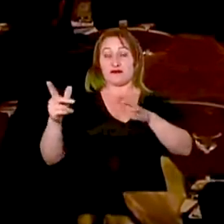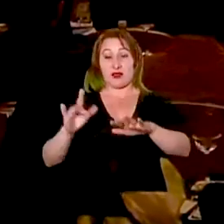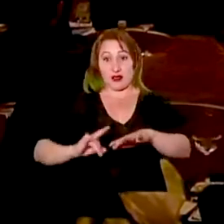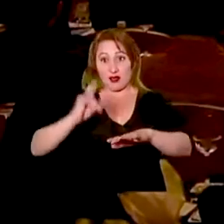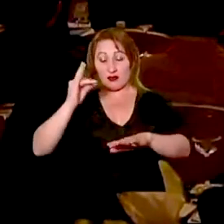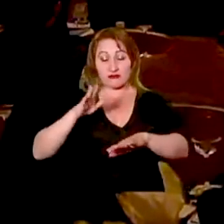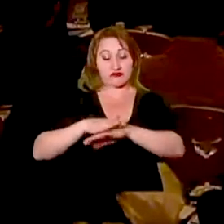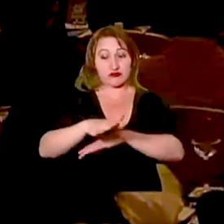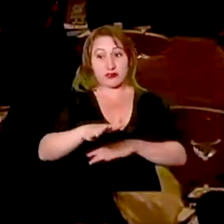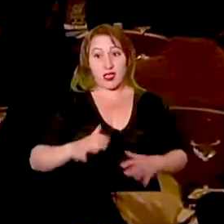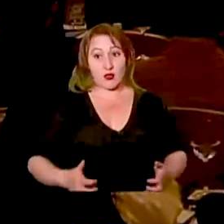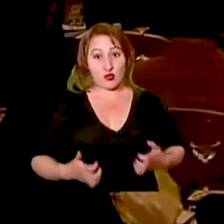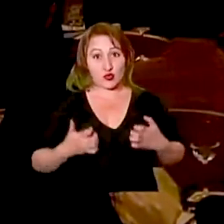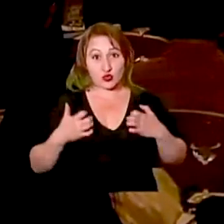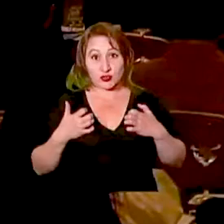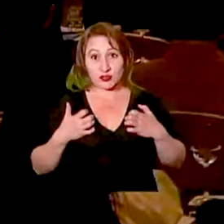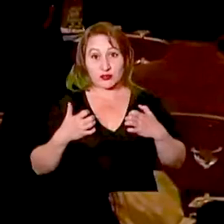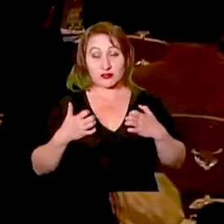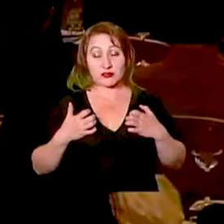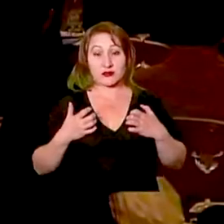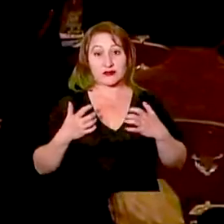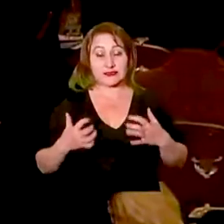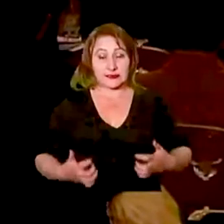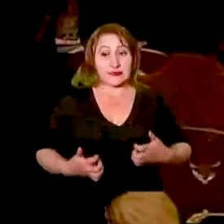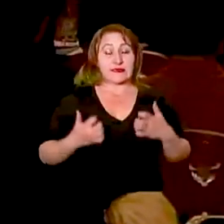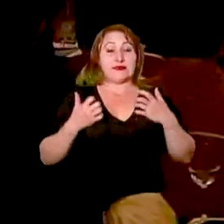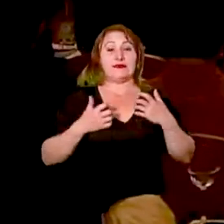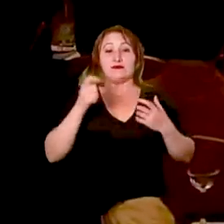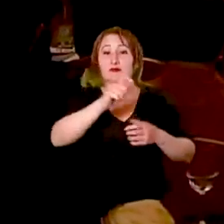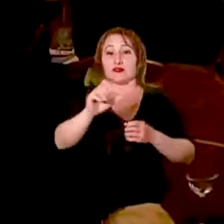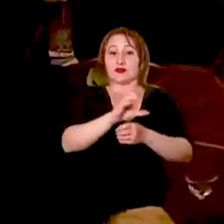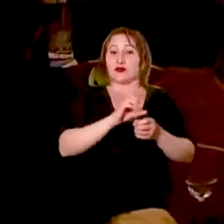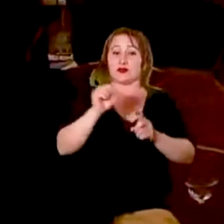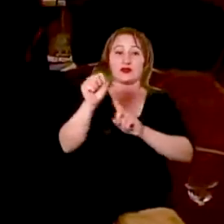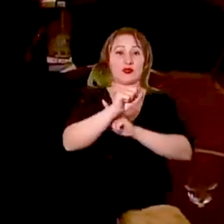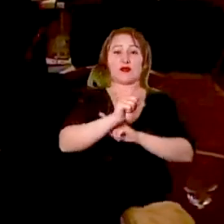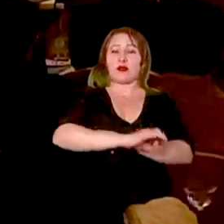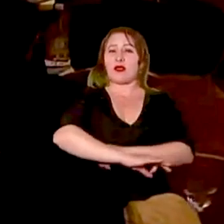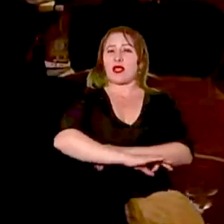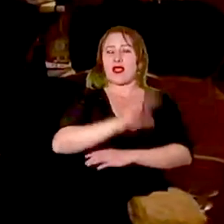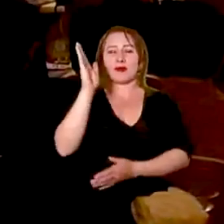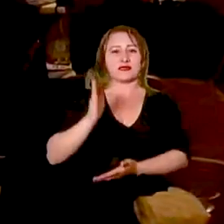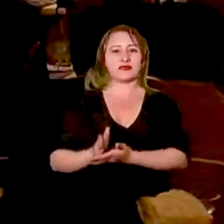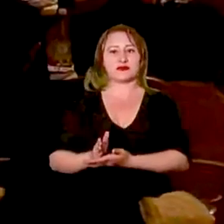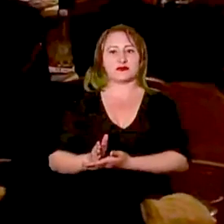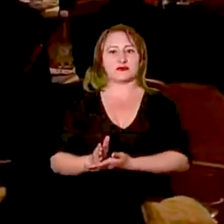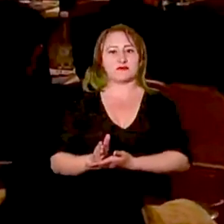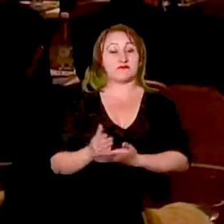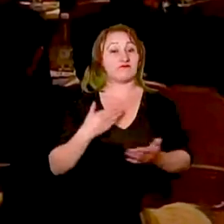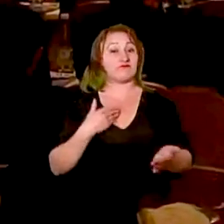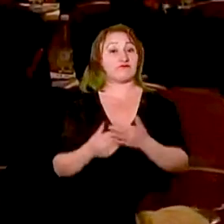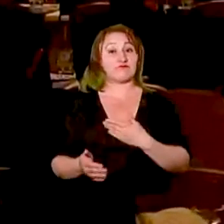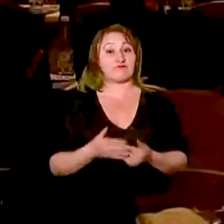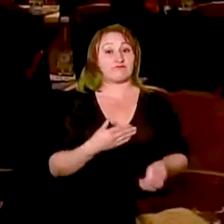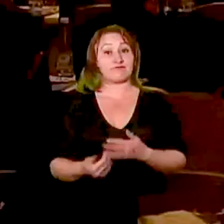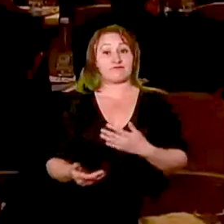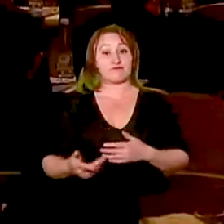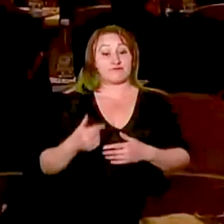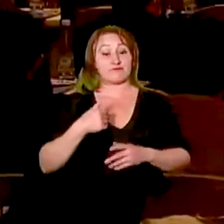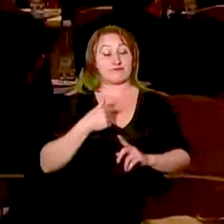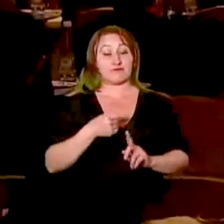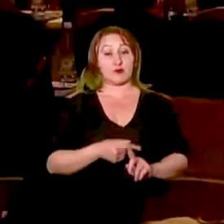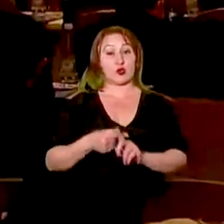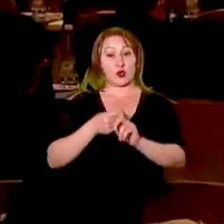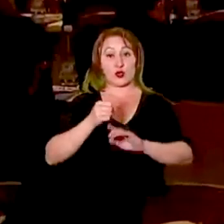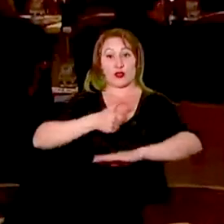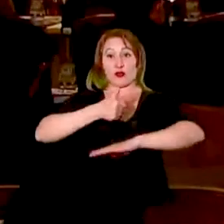generar más angustias, angustias existenciales para la sociedad. Aún a costa de la